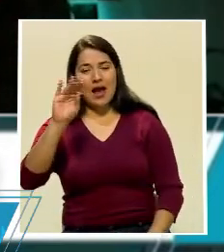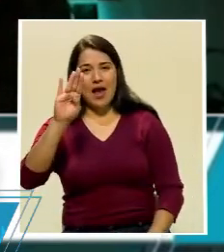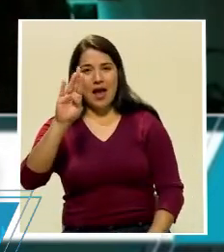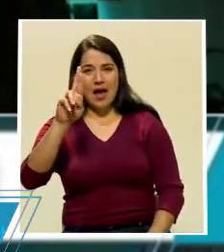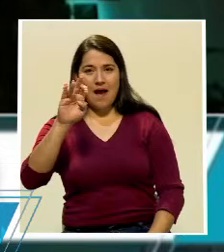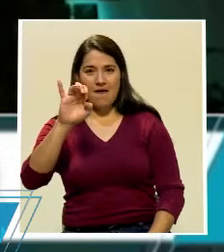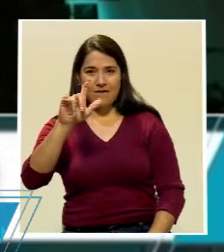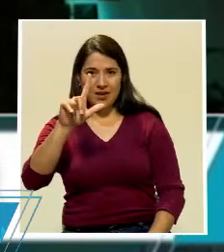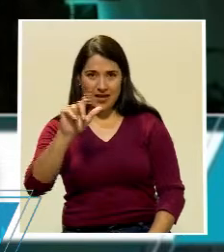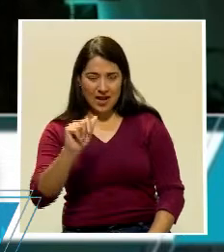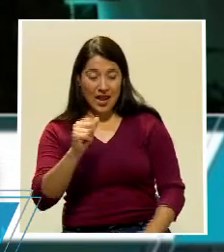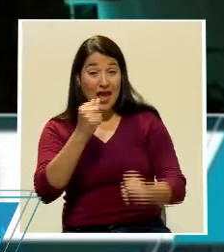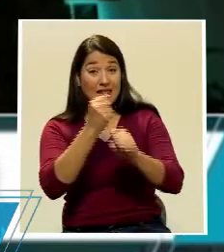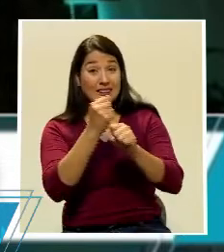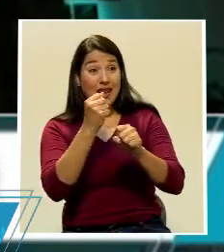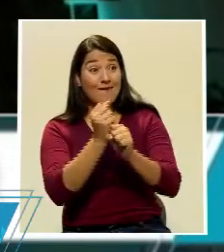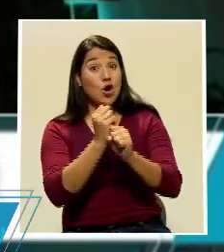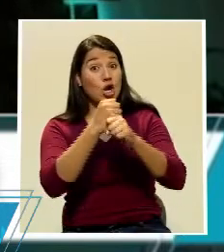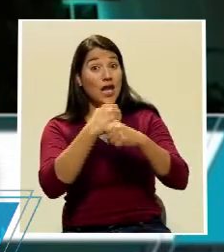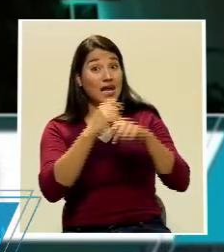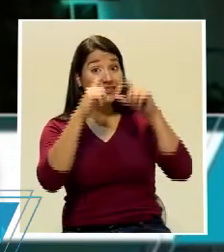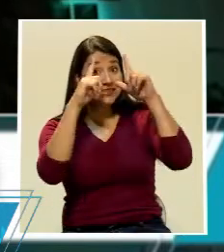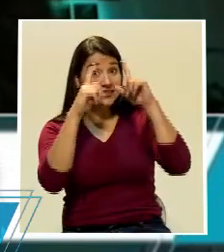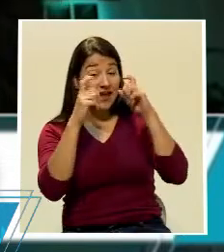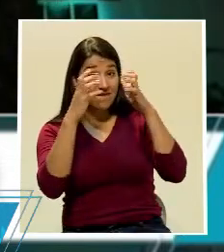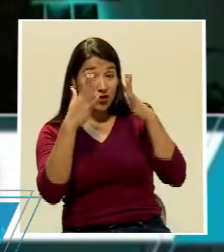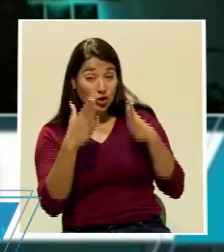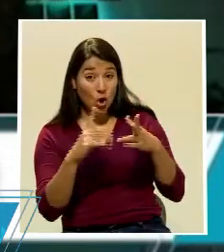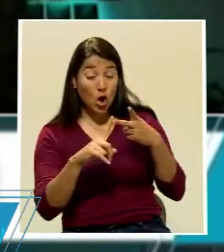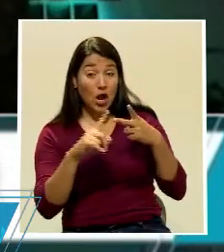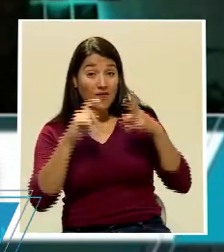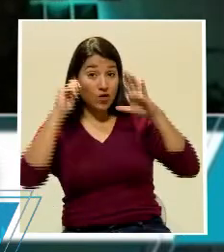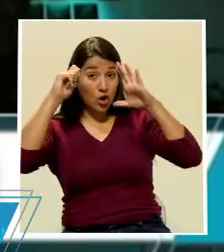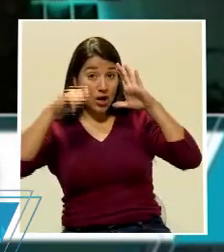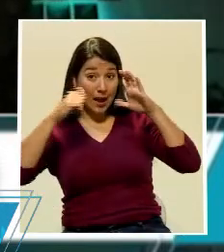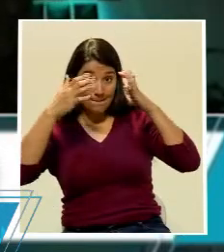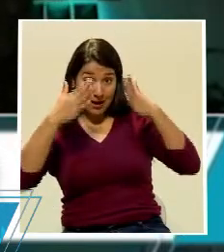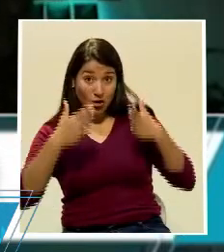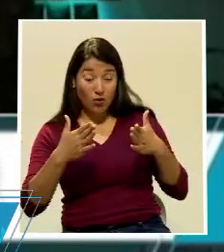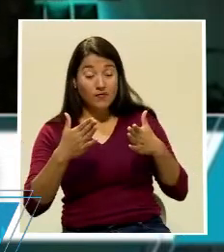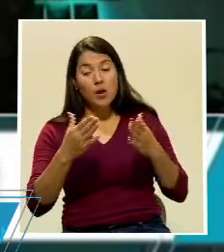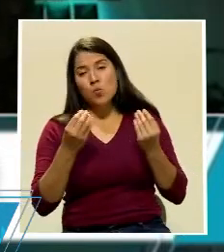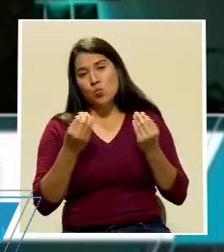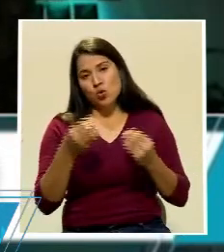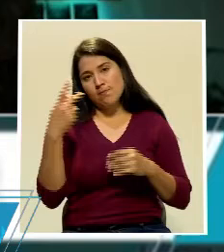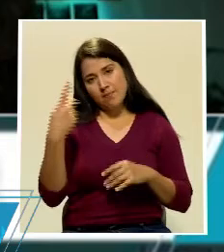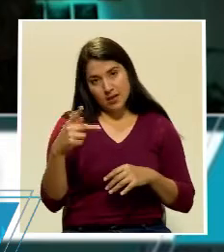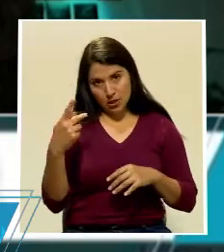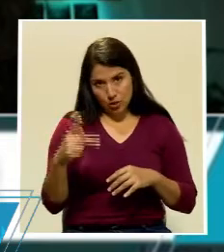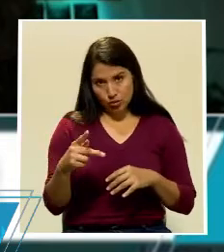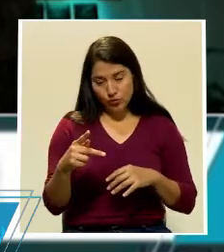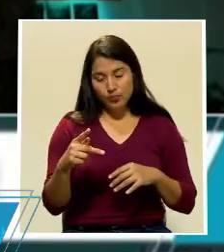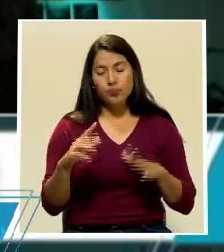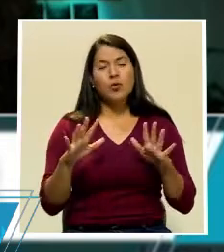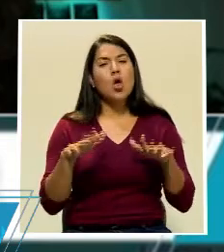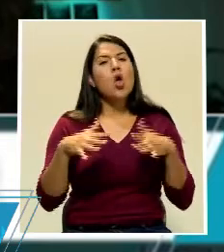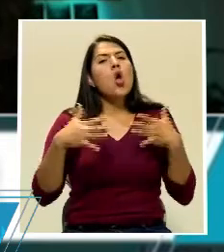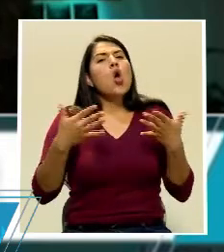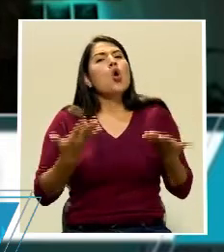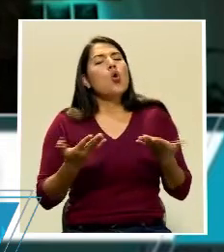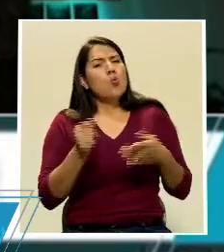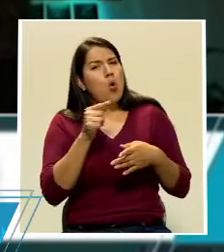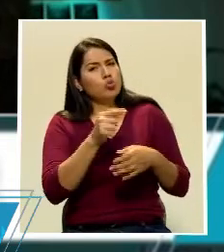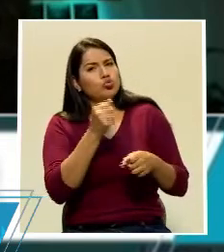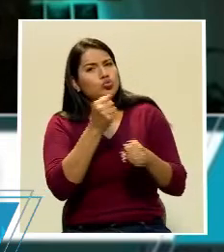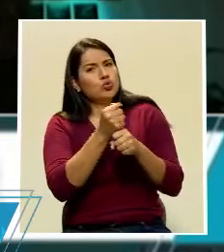de las fotógrafas y los camarógrafos de prensa es peligroso por naturaleza. ¿Cómo fue trabajar